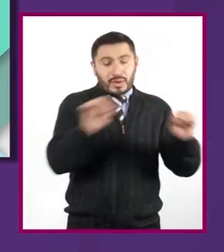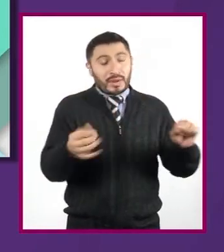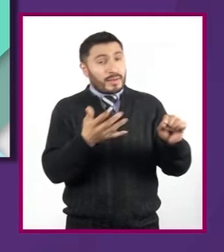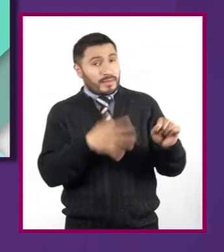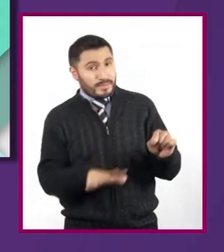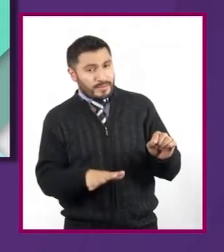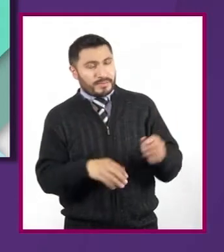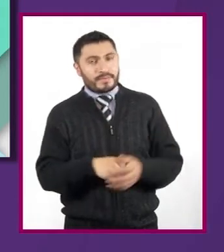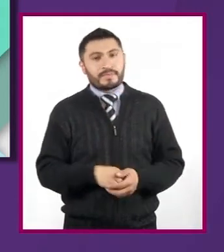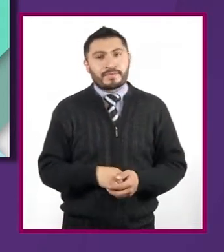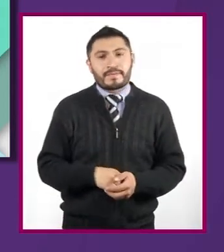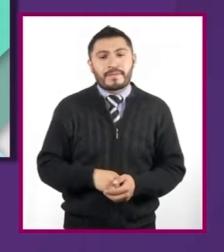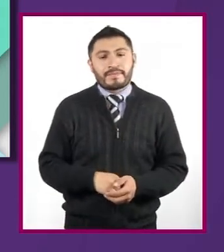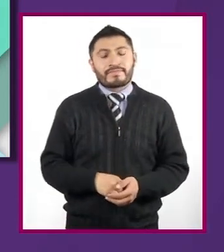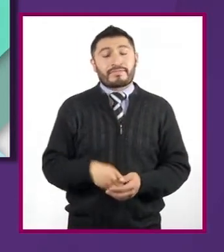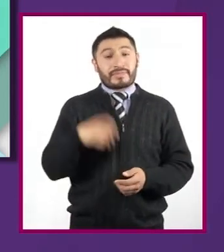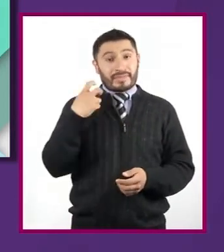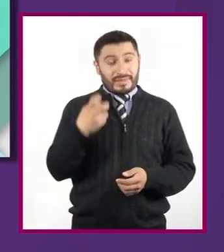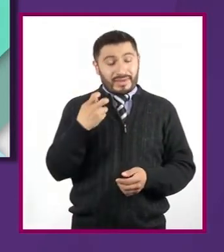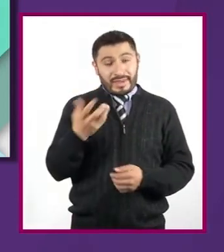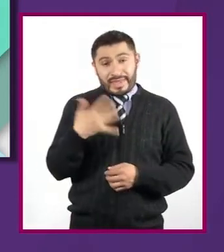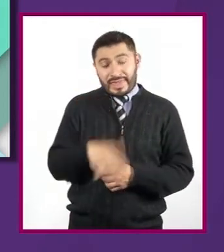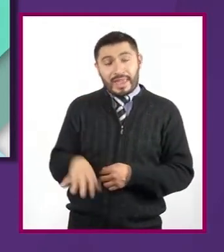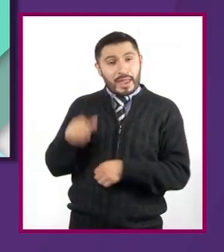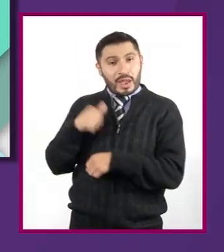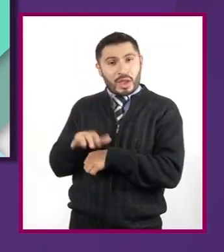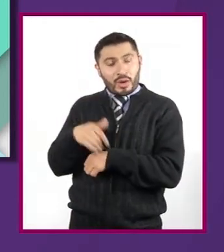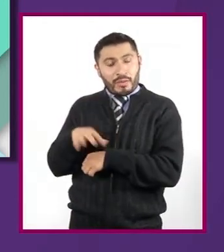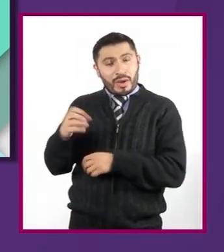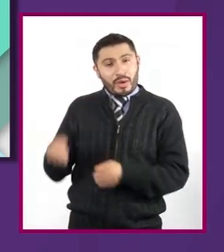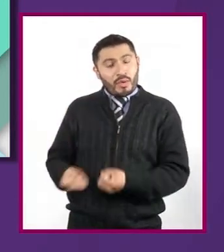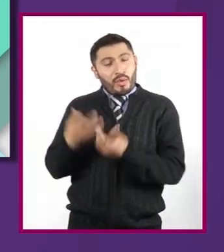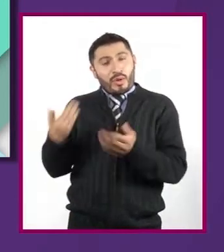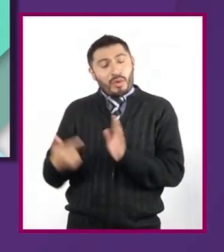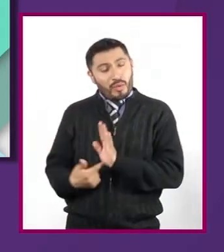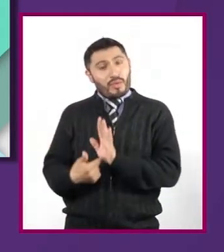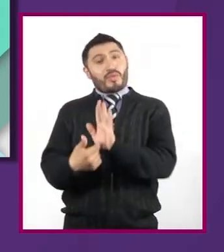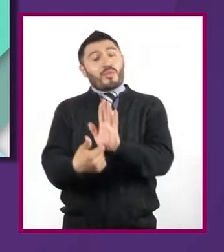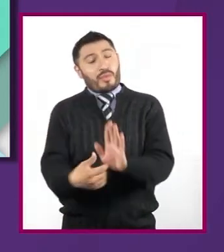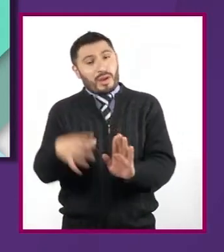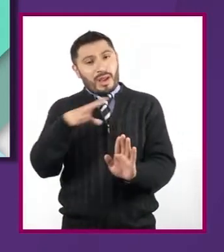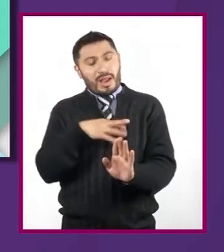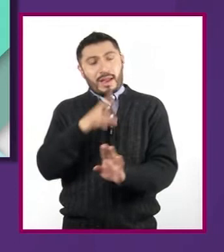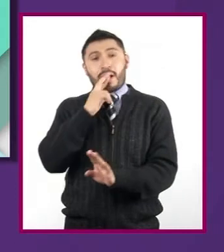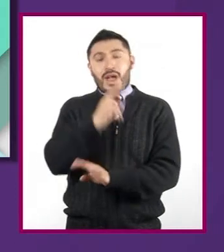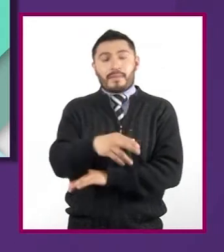10, que es el número de elementos de la muestra, obteniendo 5.